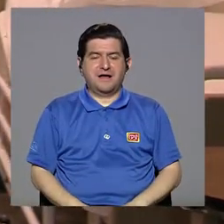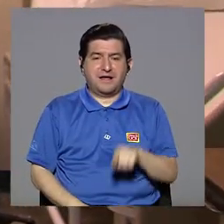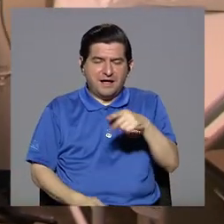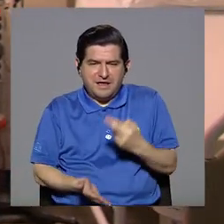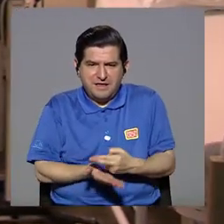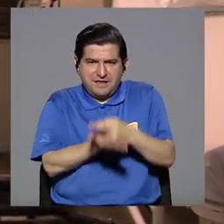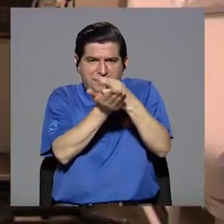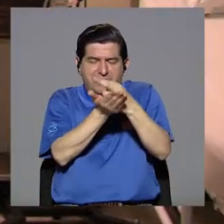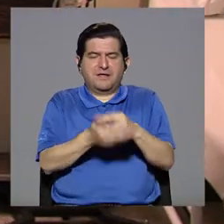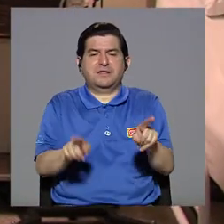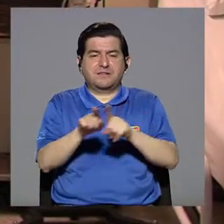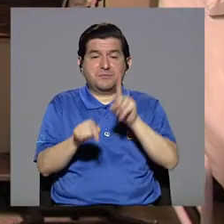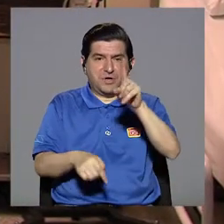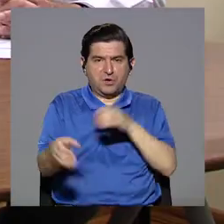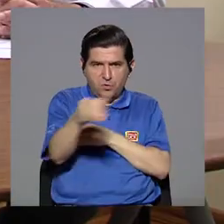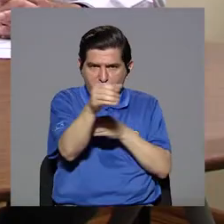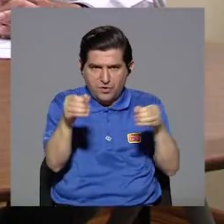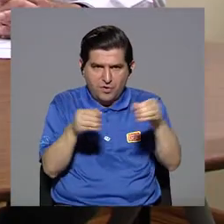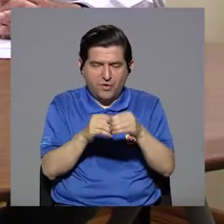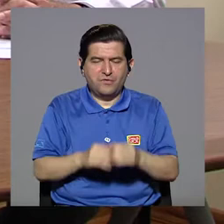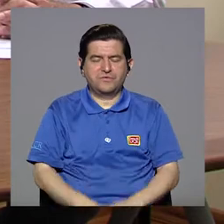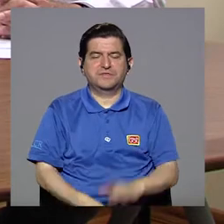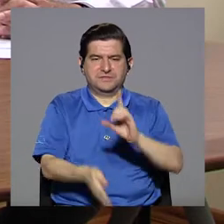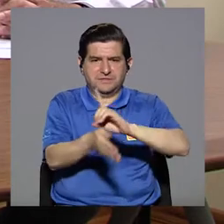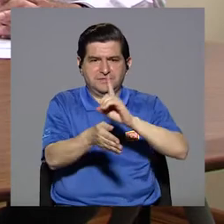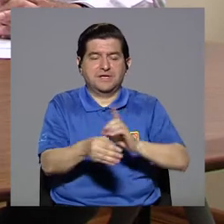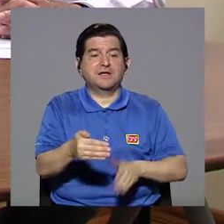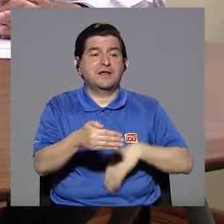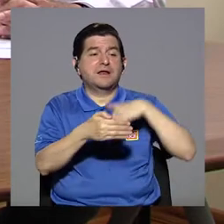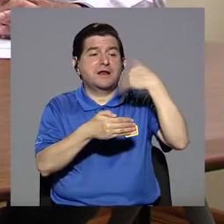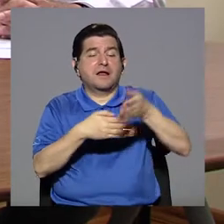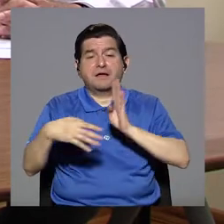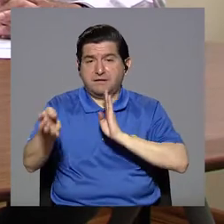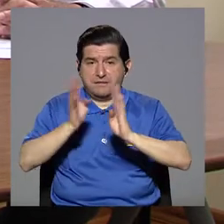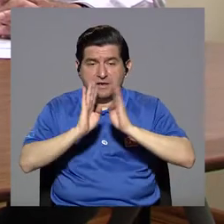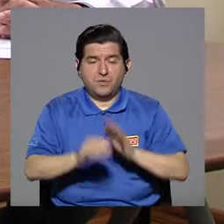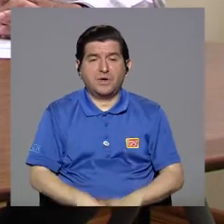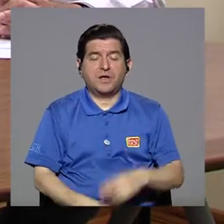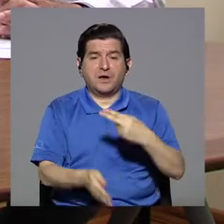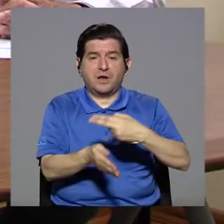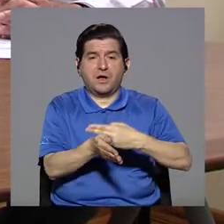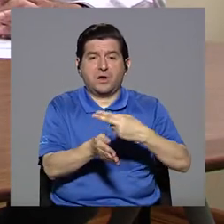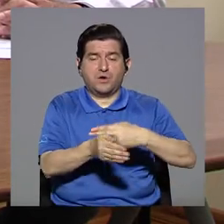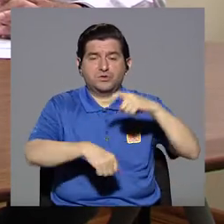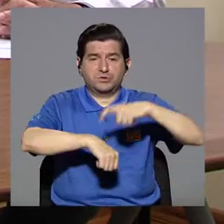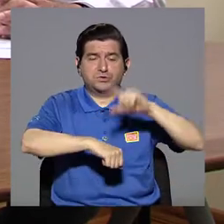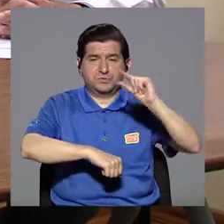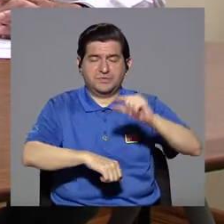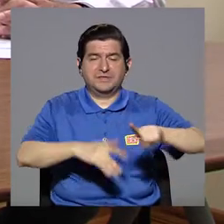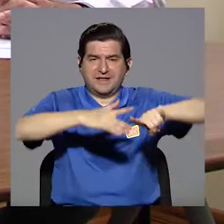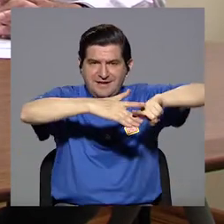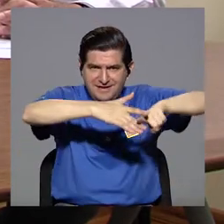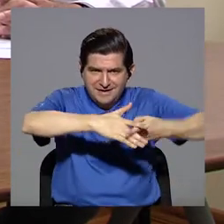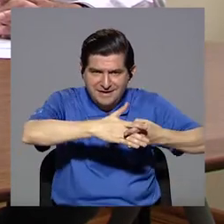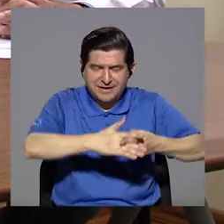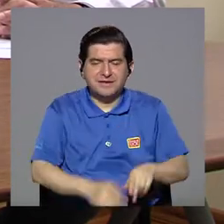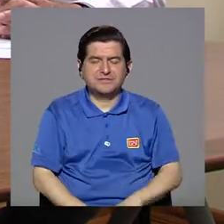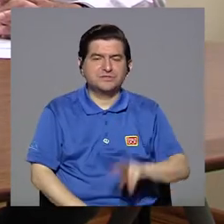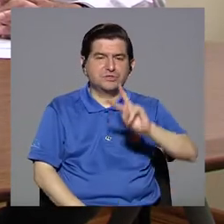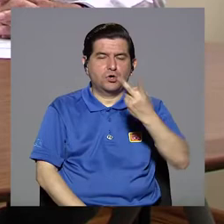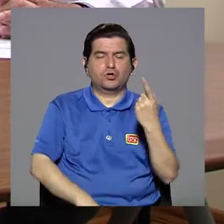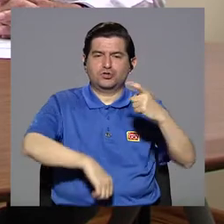que había hemos hecho en un consultorio y luego queremos y que más adelante podemos hablar que el hospital de media nació